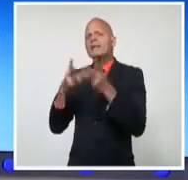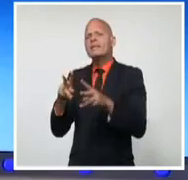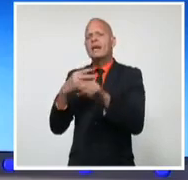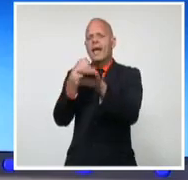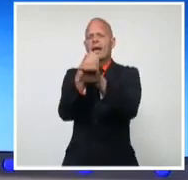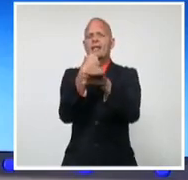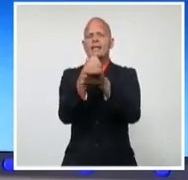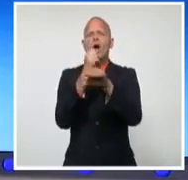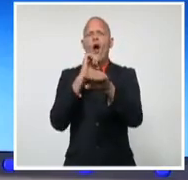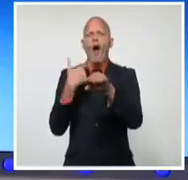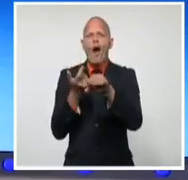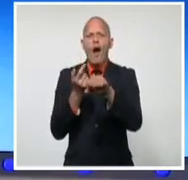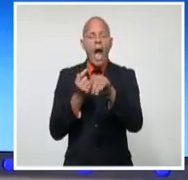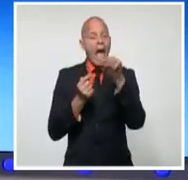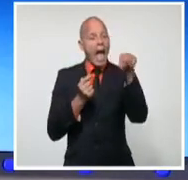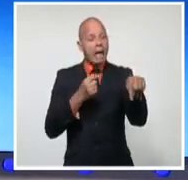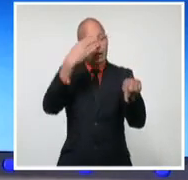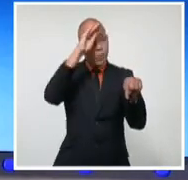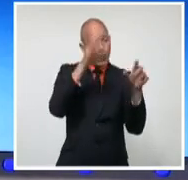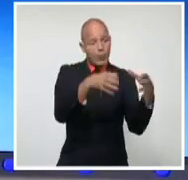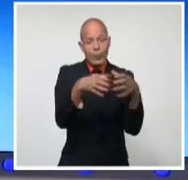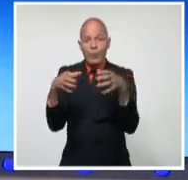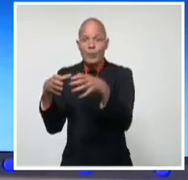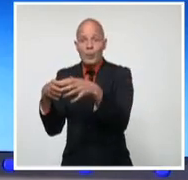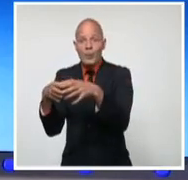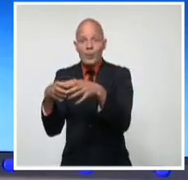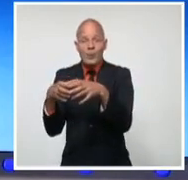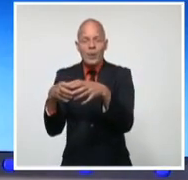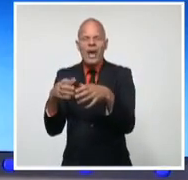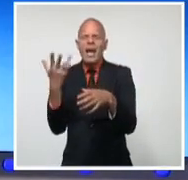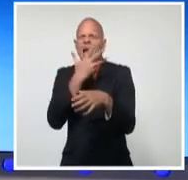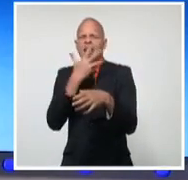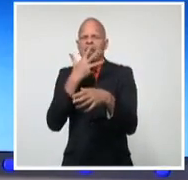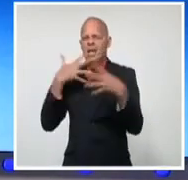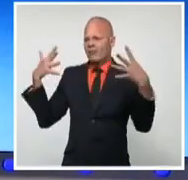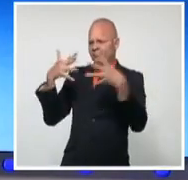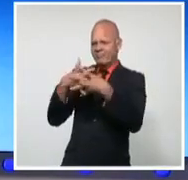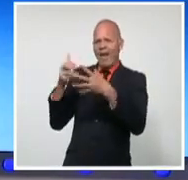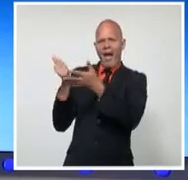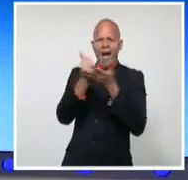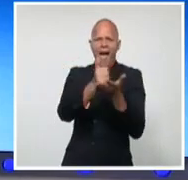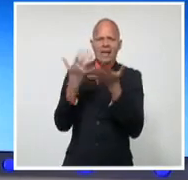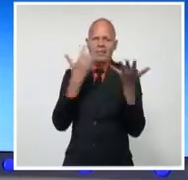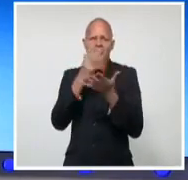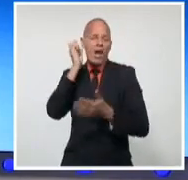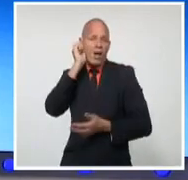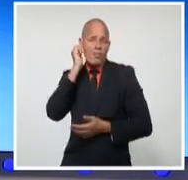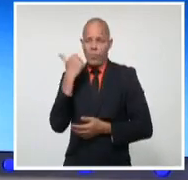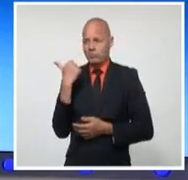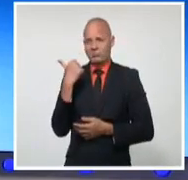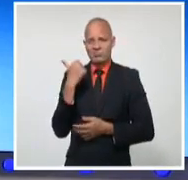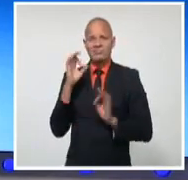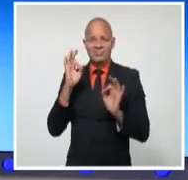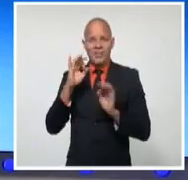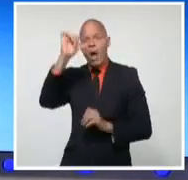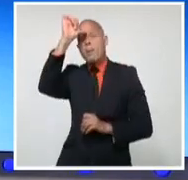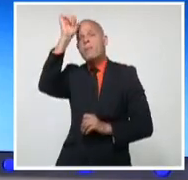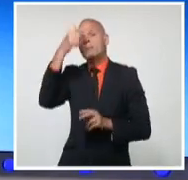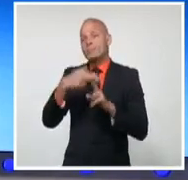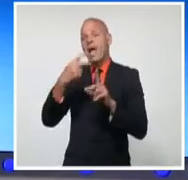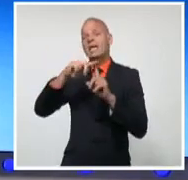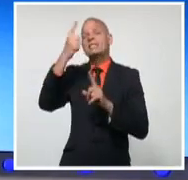el enlace lo propicia la jefa del programa Cuba del Instituto Nacional Demócrata de los Estados Unidos. La madrina de huelgas de